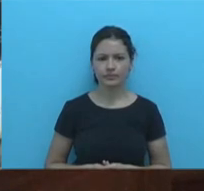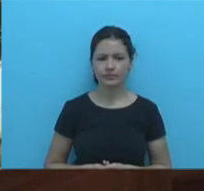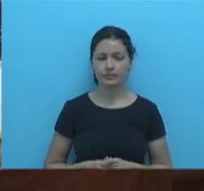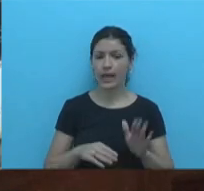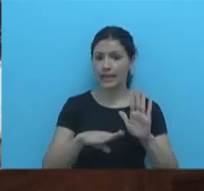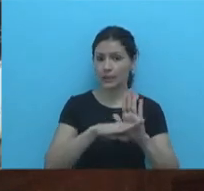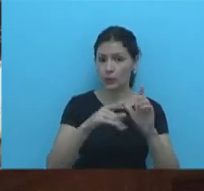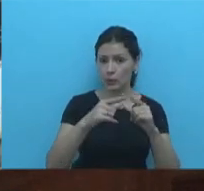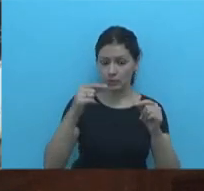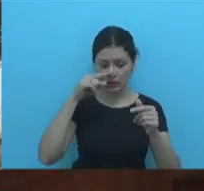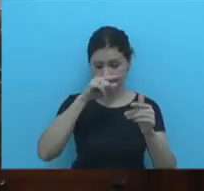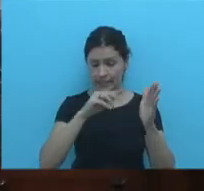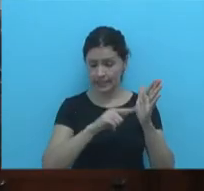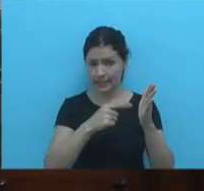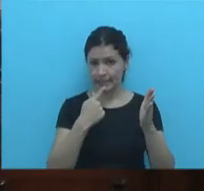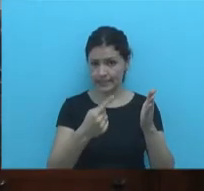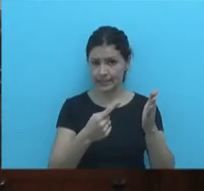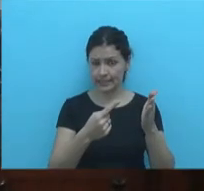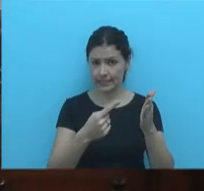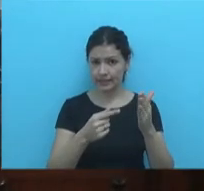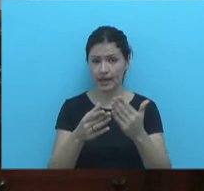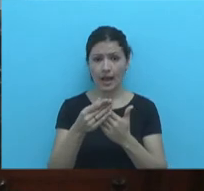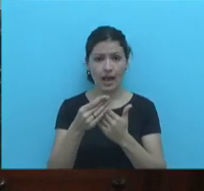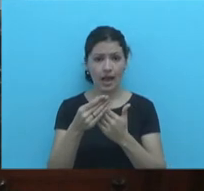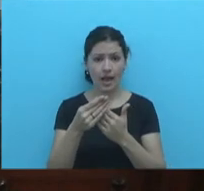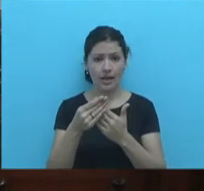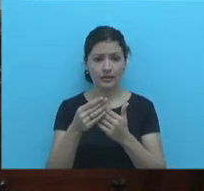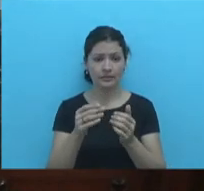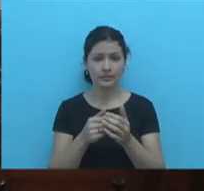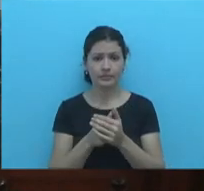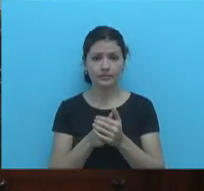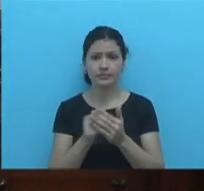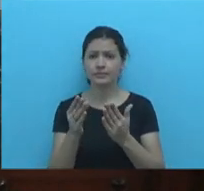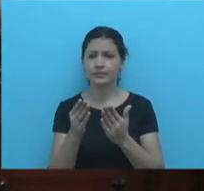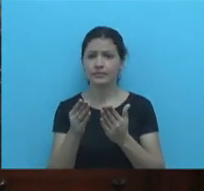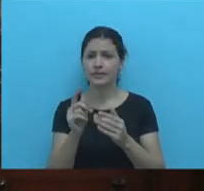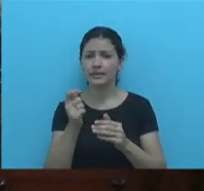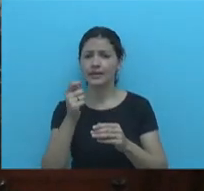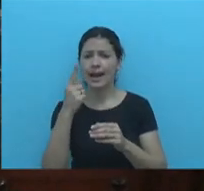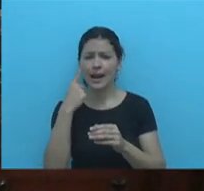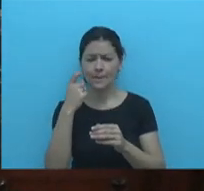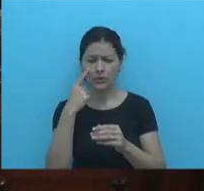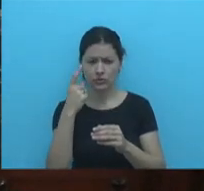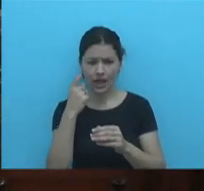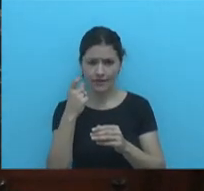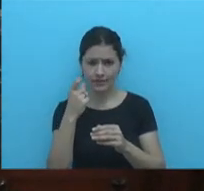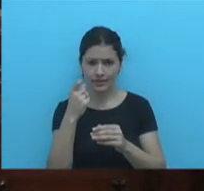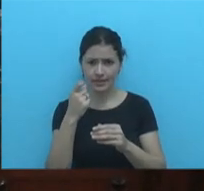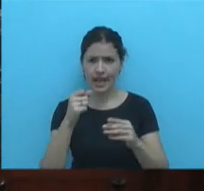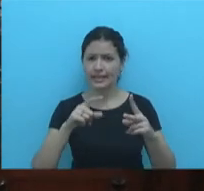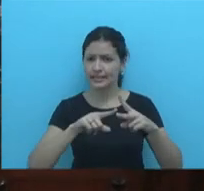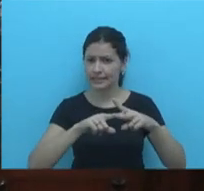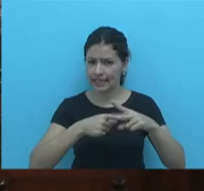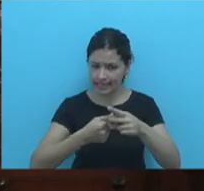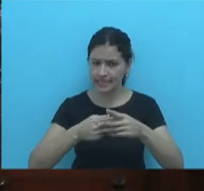7 aclara que hay autoridades competentes, específicamente cuáles serían o quién estaría encargado de conducir los cursos una